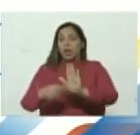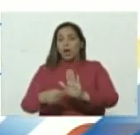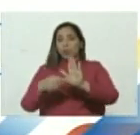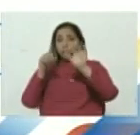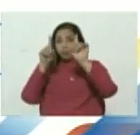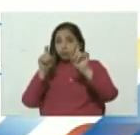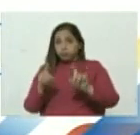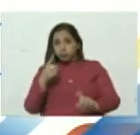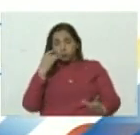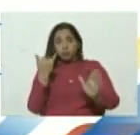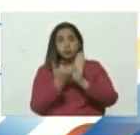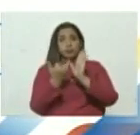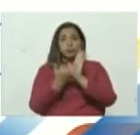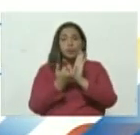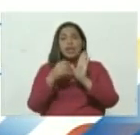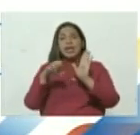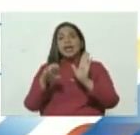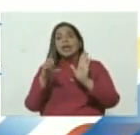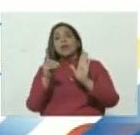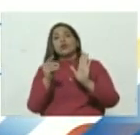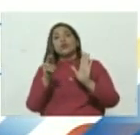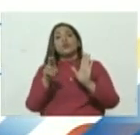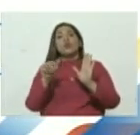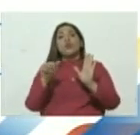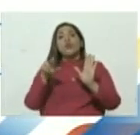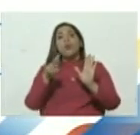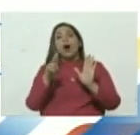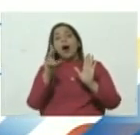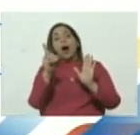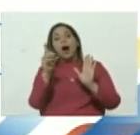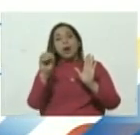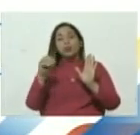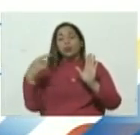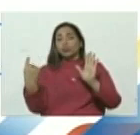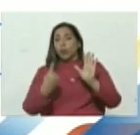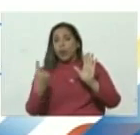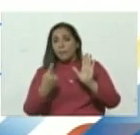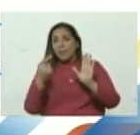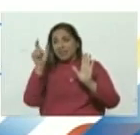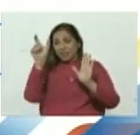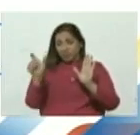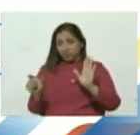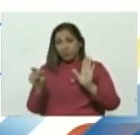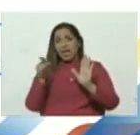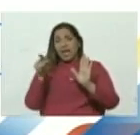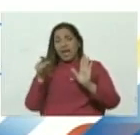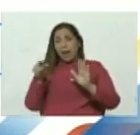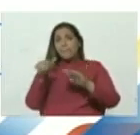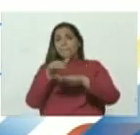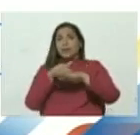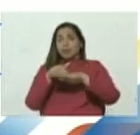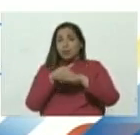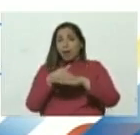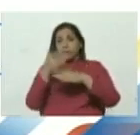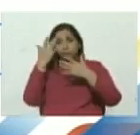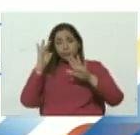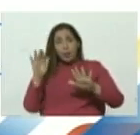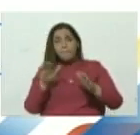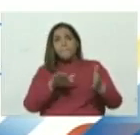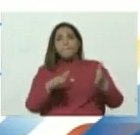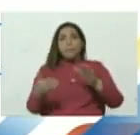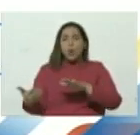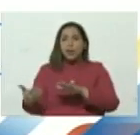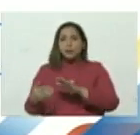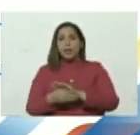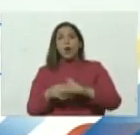de que el señor Eduardo José Báez Torrealba no solamente ha sido imputado por un intento de homicidio, de